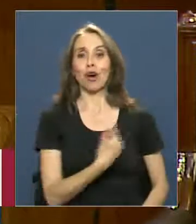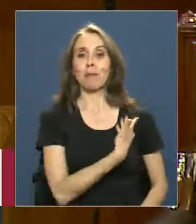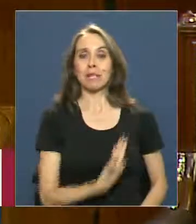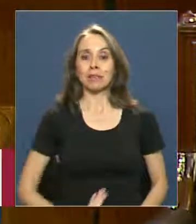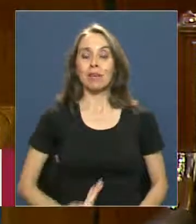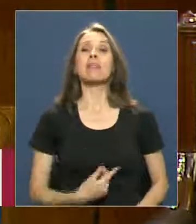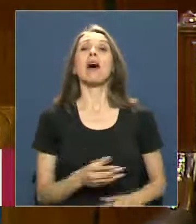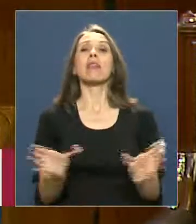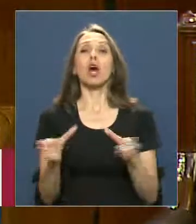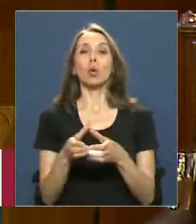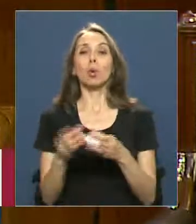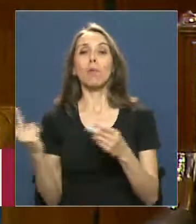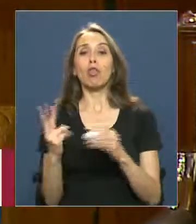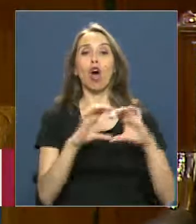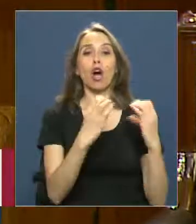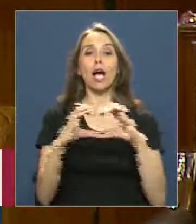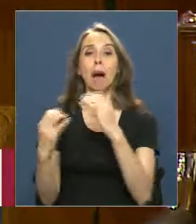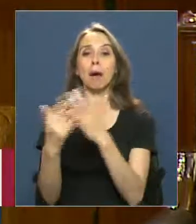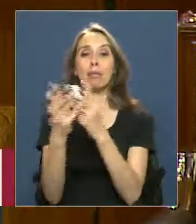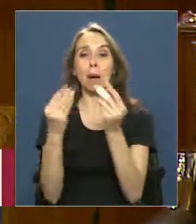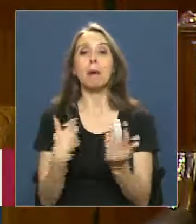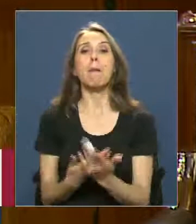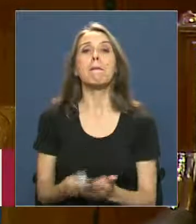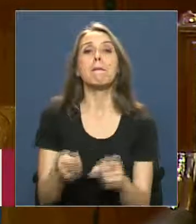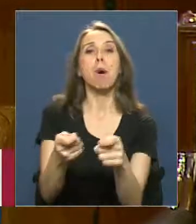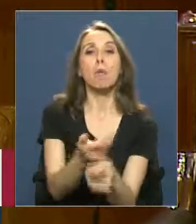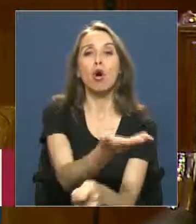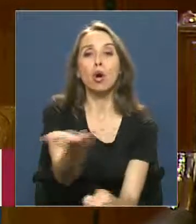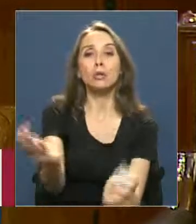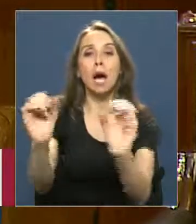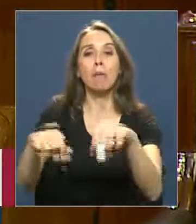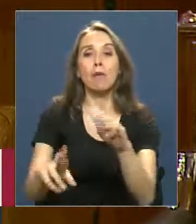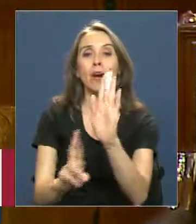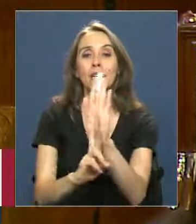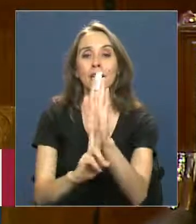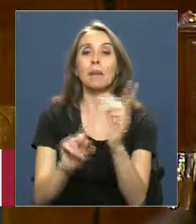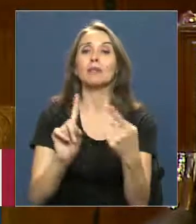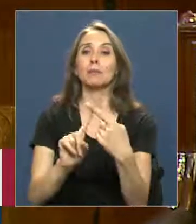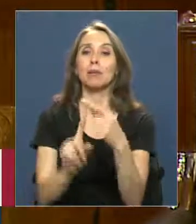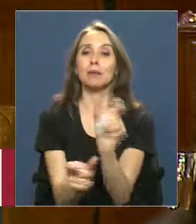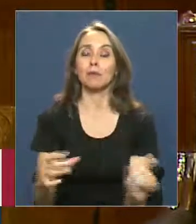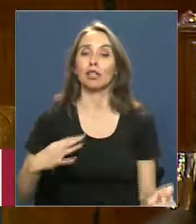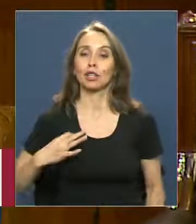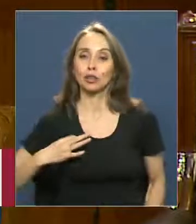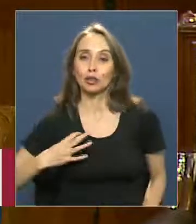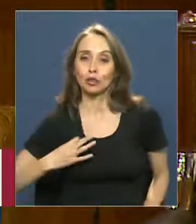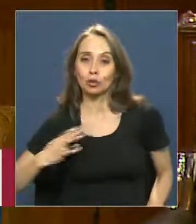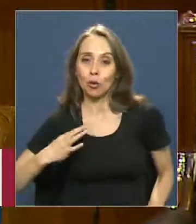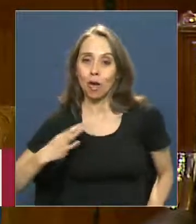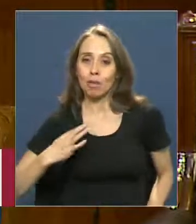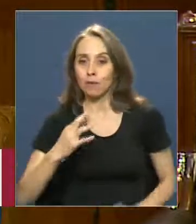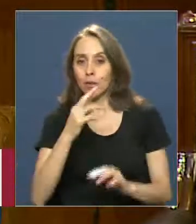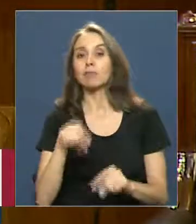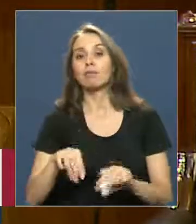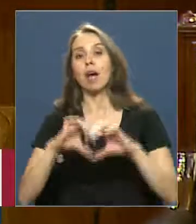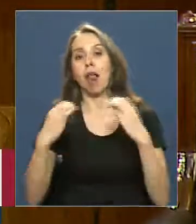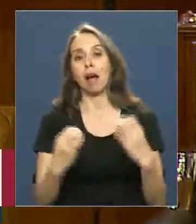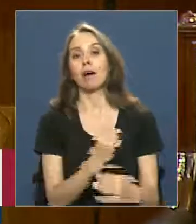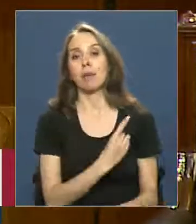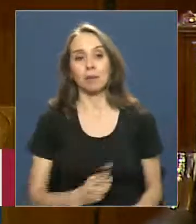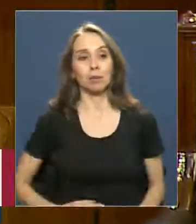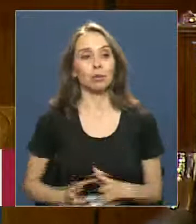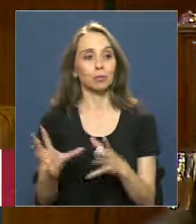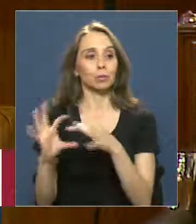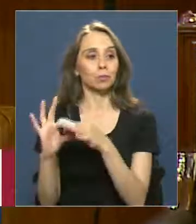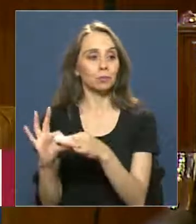Grupo Bicameral de Transparencia, quiero proponer la aprobación de este reglamento de participación ciudadana a esta honorable Cámara de Diputados.